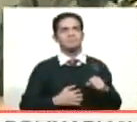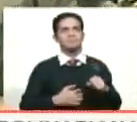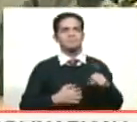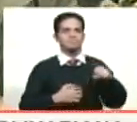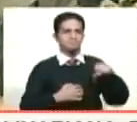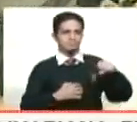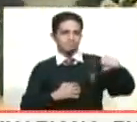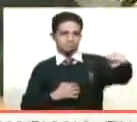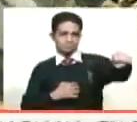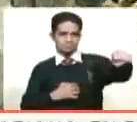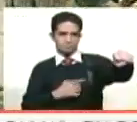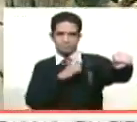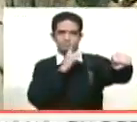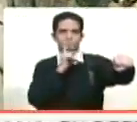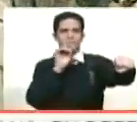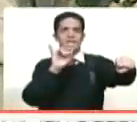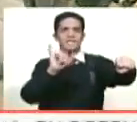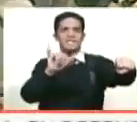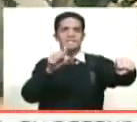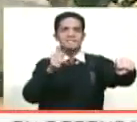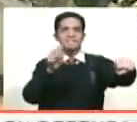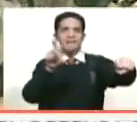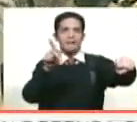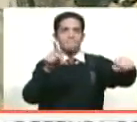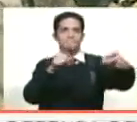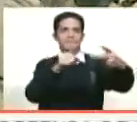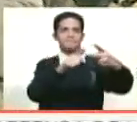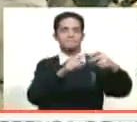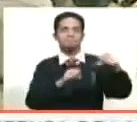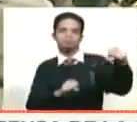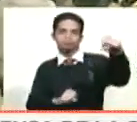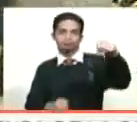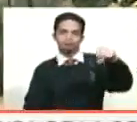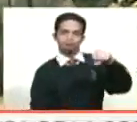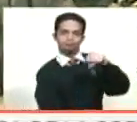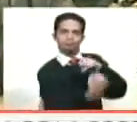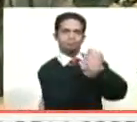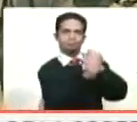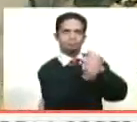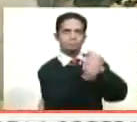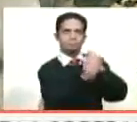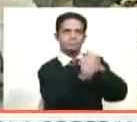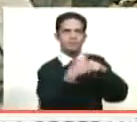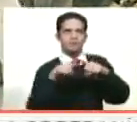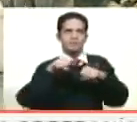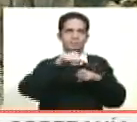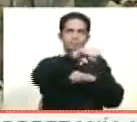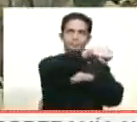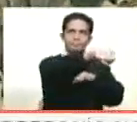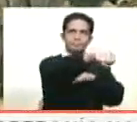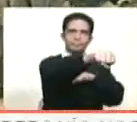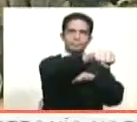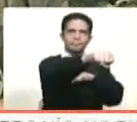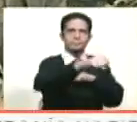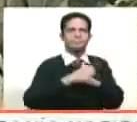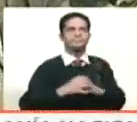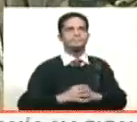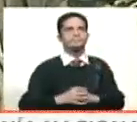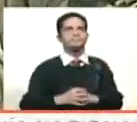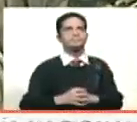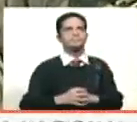jack, upper, gancho, recta. La